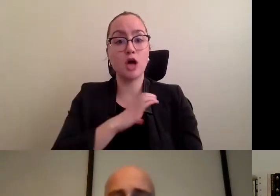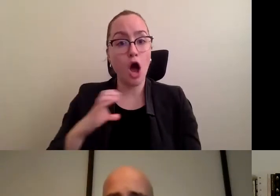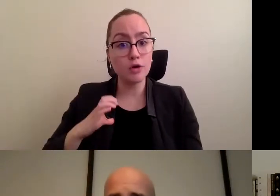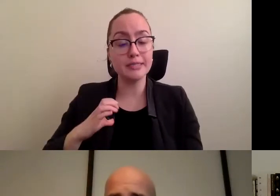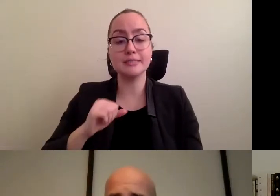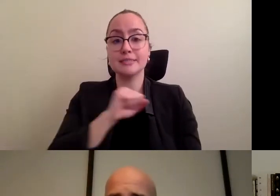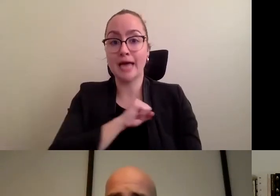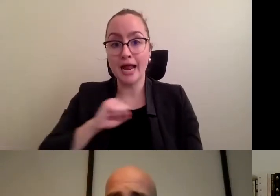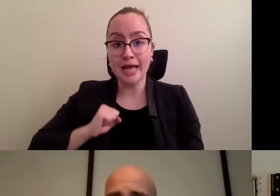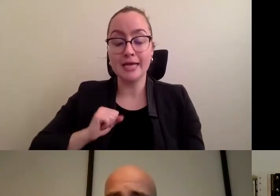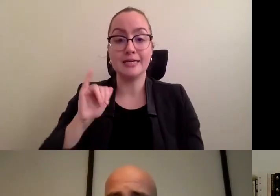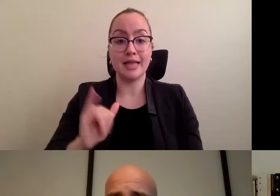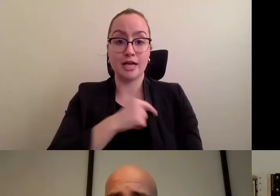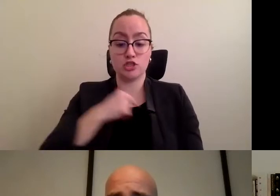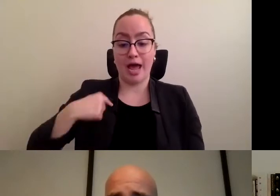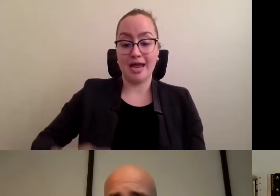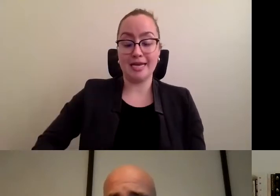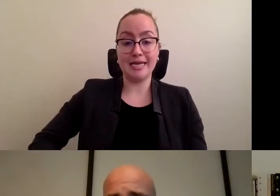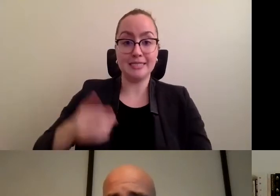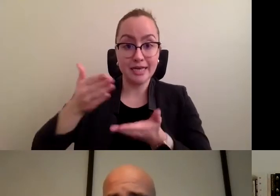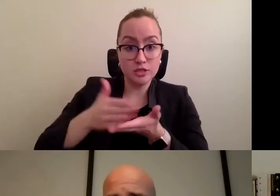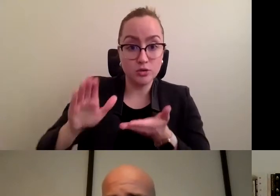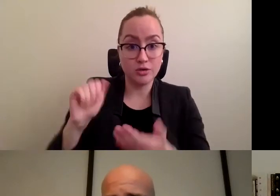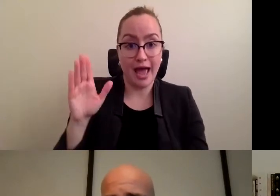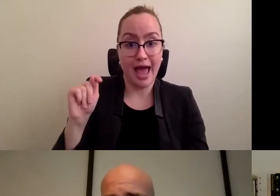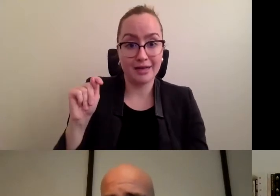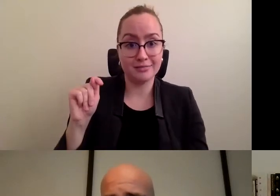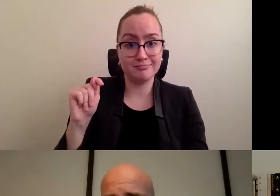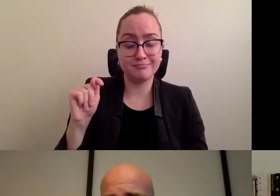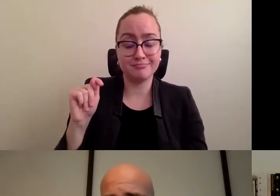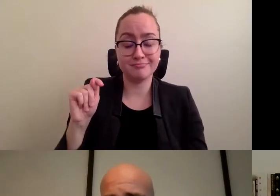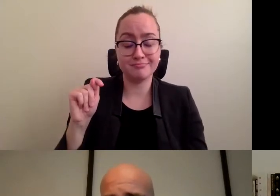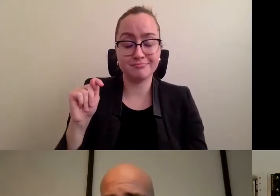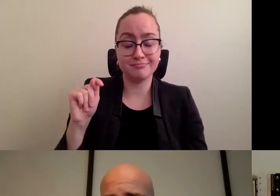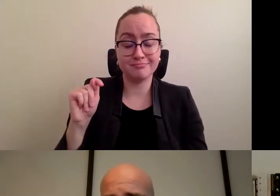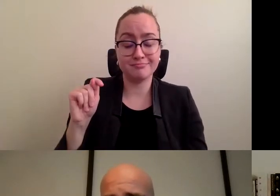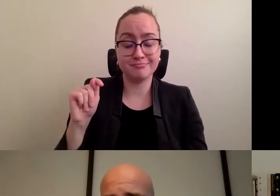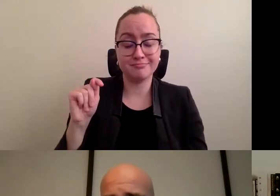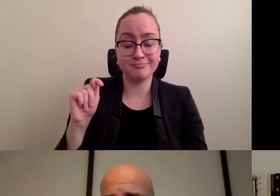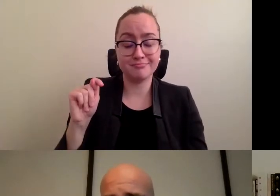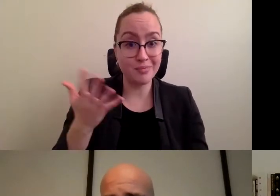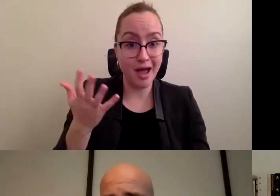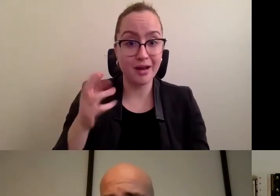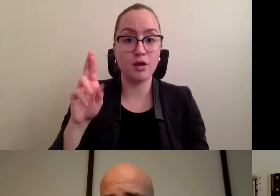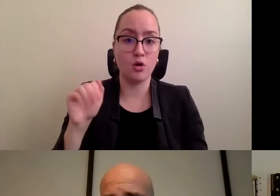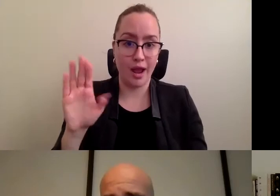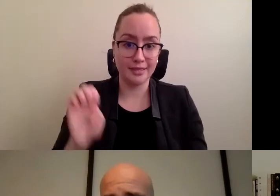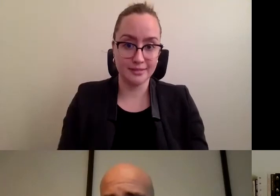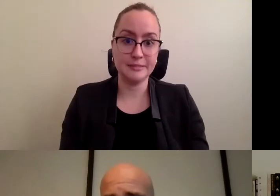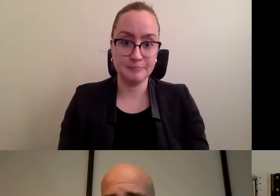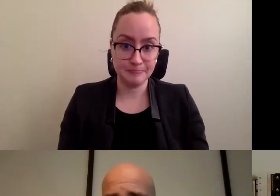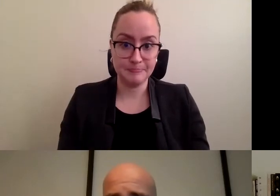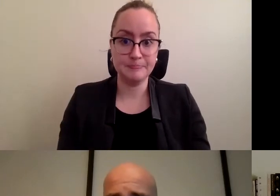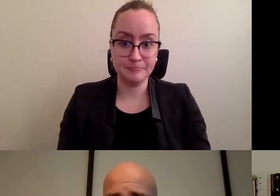en el Senado, cuando los legisladores están hablando sobre la acta de exclusión de gente de